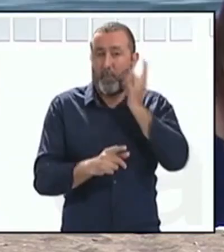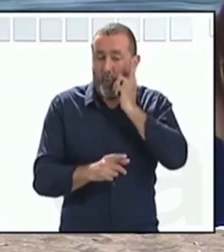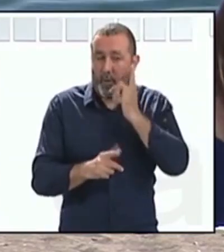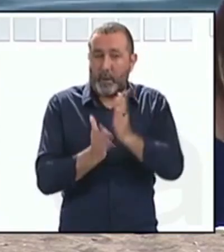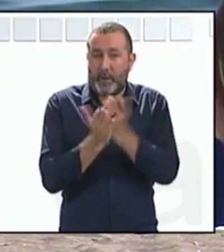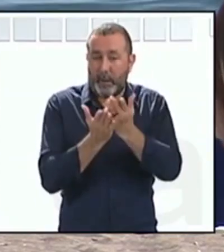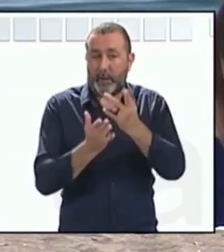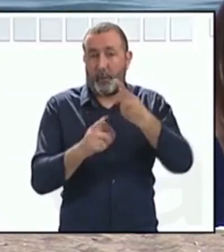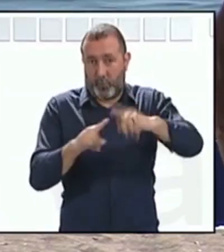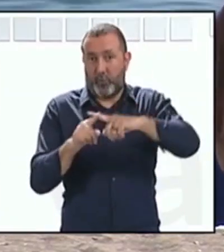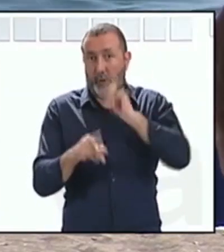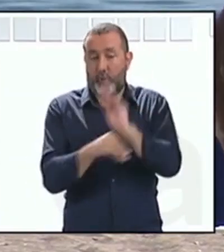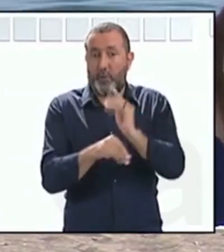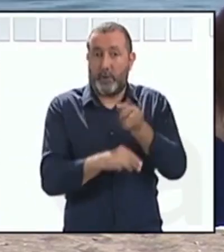y